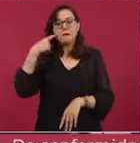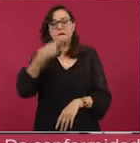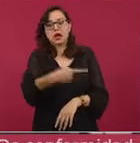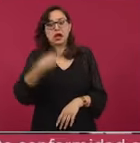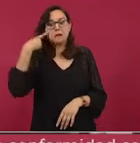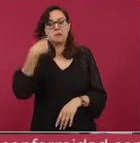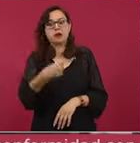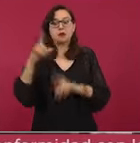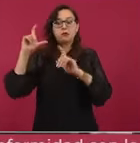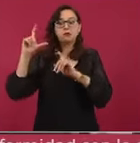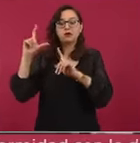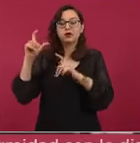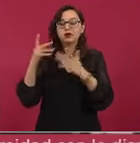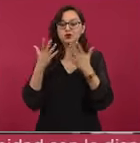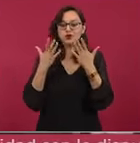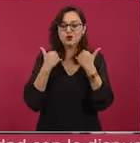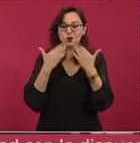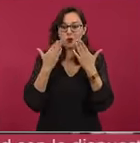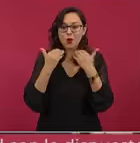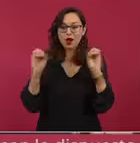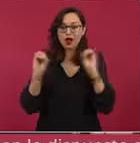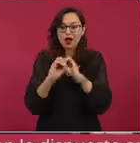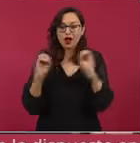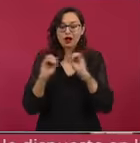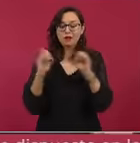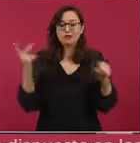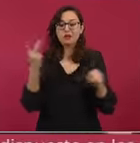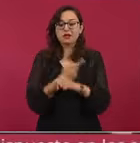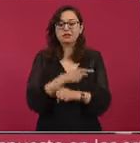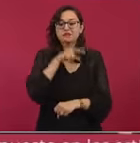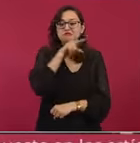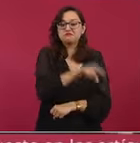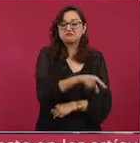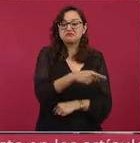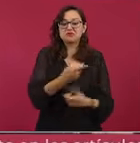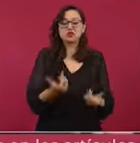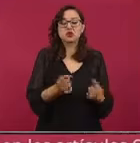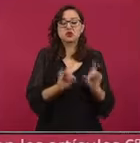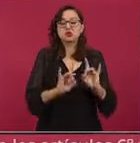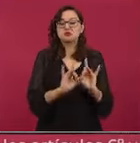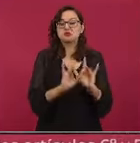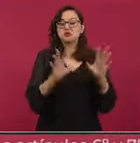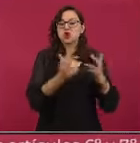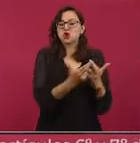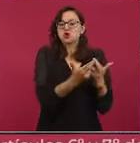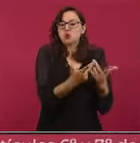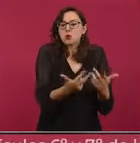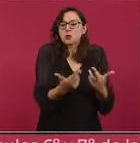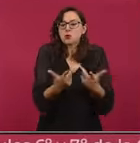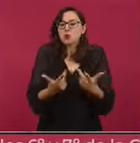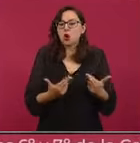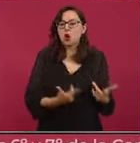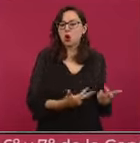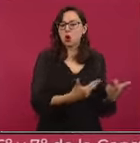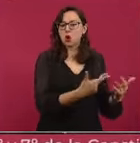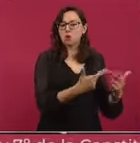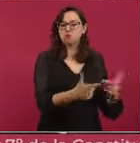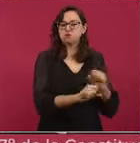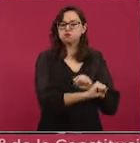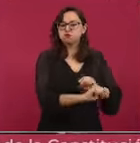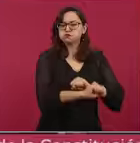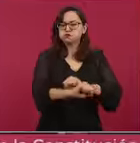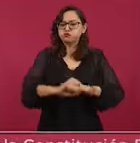de violencia, cuando en realidad pues se trataba de que se habían tronado unas bandas. ¿Cuál es su impresión? Pues después? Es que andan solo en